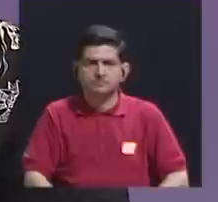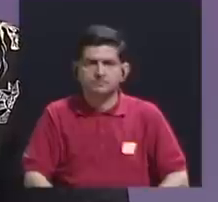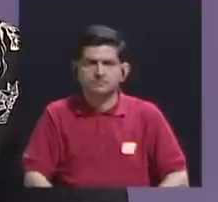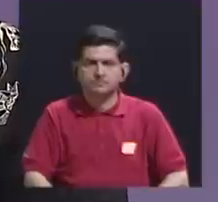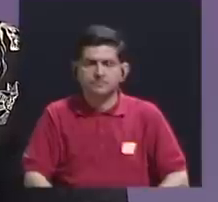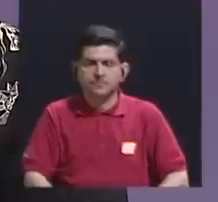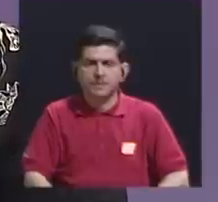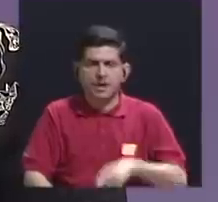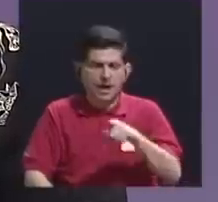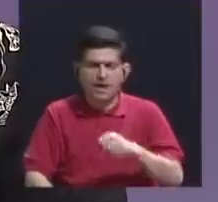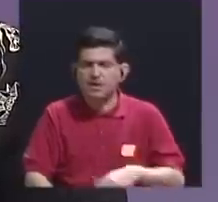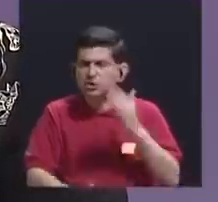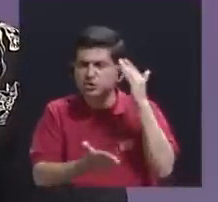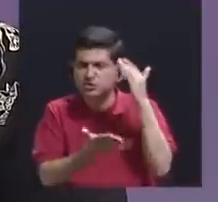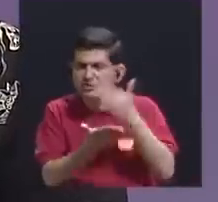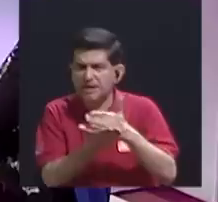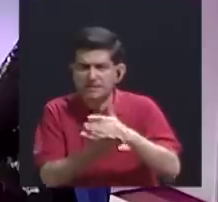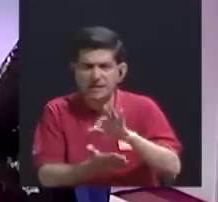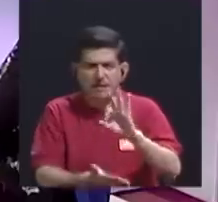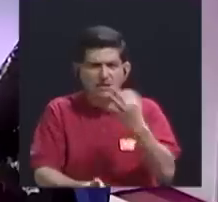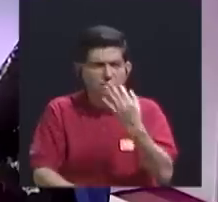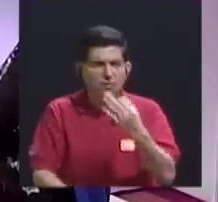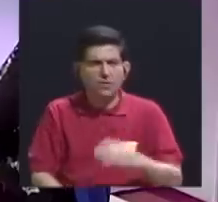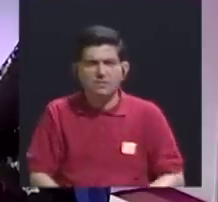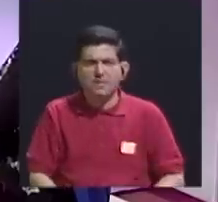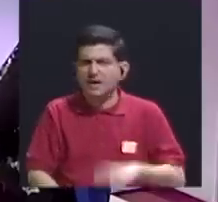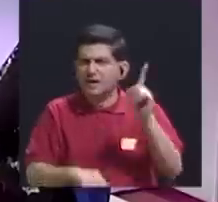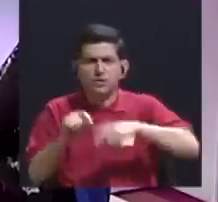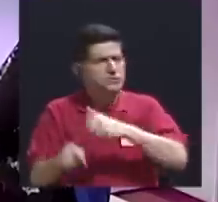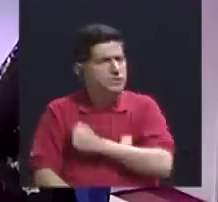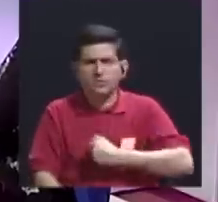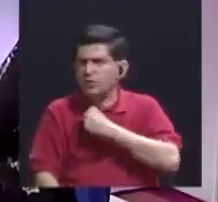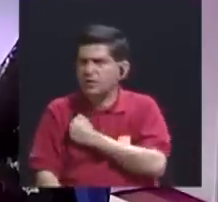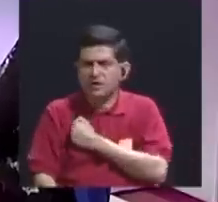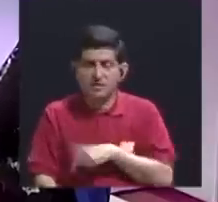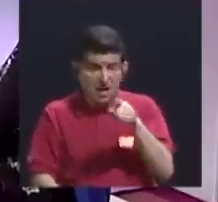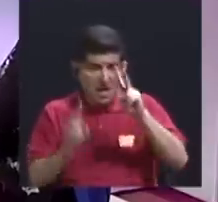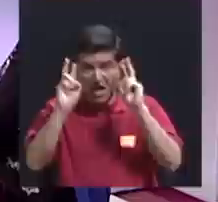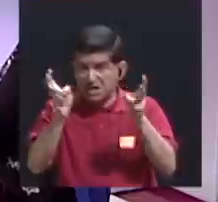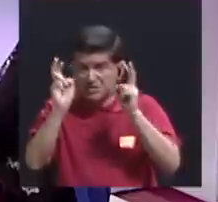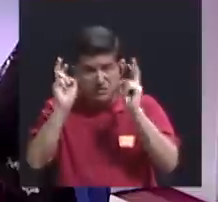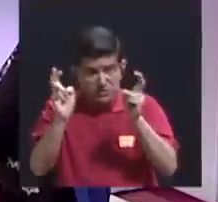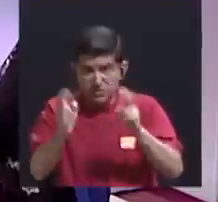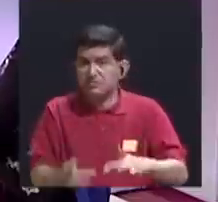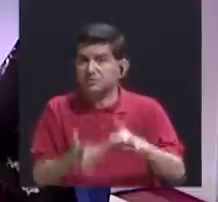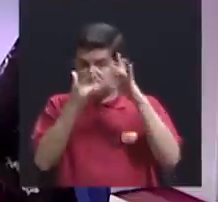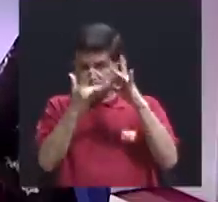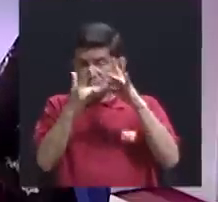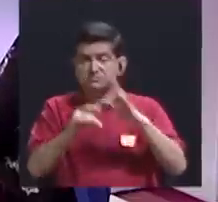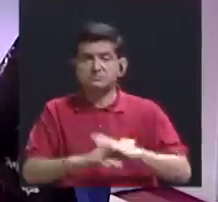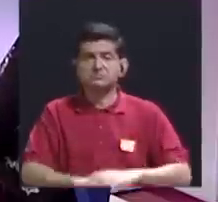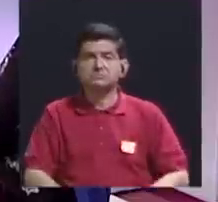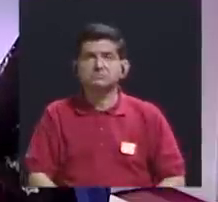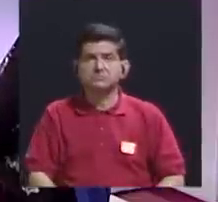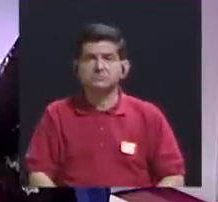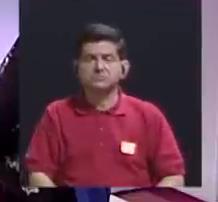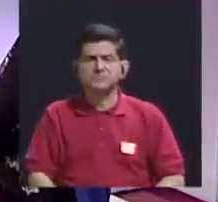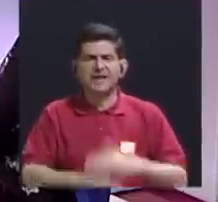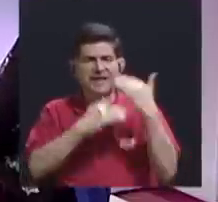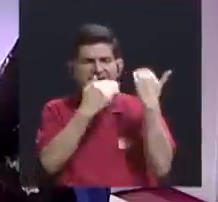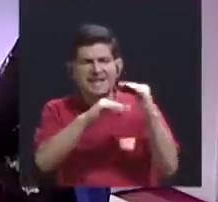de manera yo diría imperdonable en estos temas de manera imperdonable están